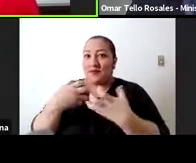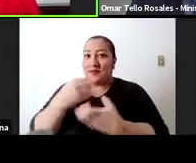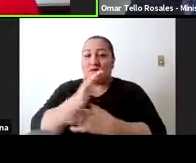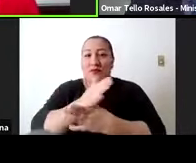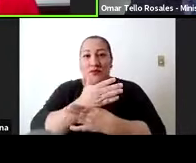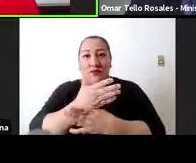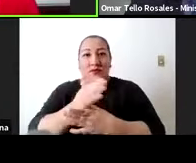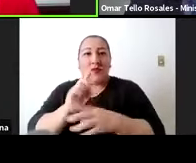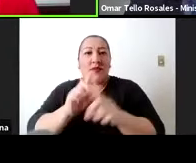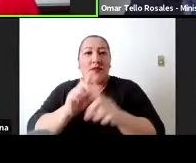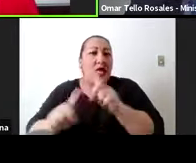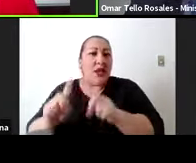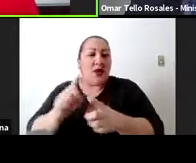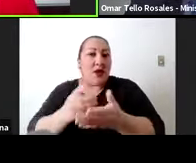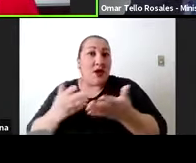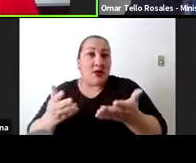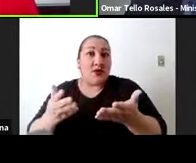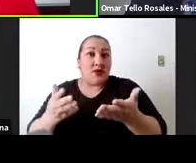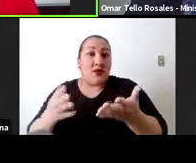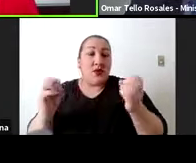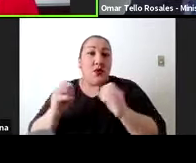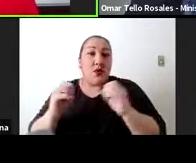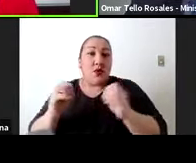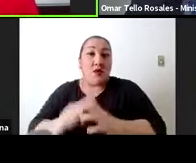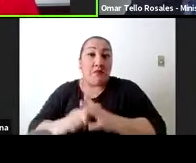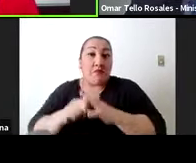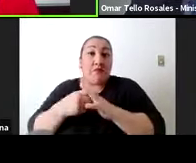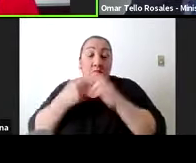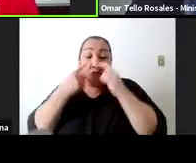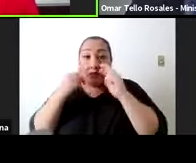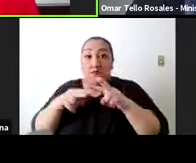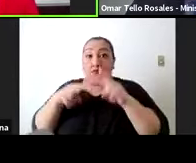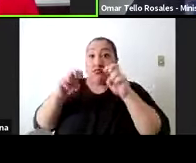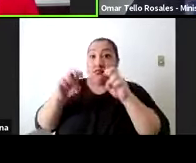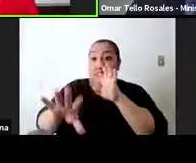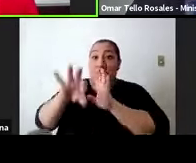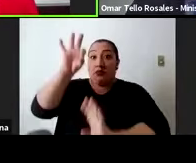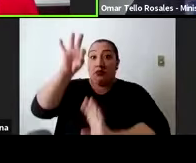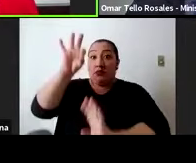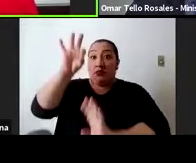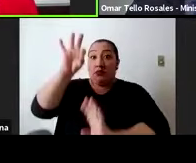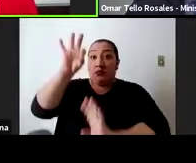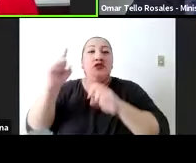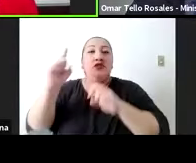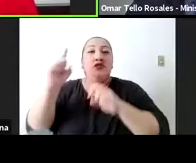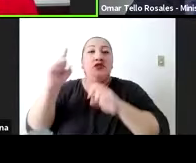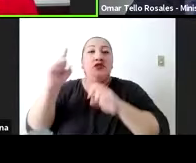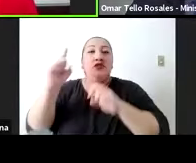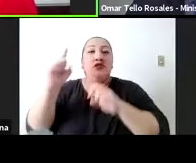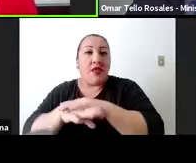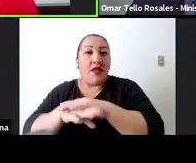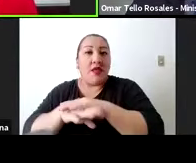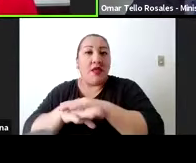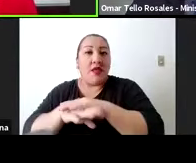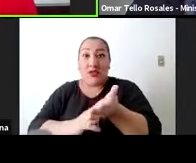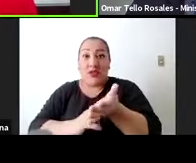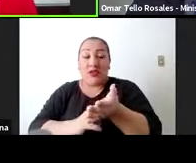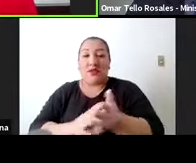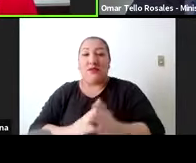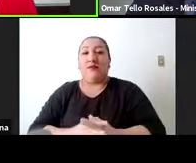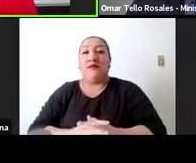algunas reflexiones a partir de los hallazgos obtenidos en la supervisión que realizó la Defensoría del Pueblo